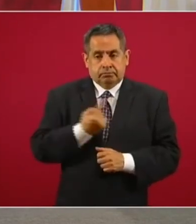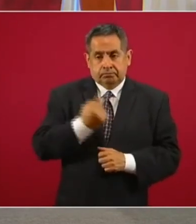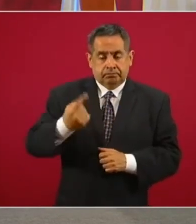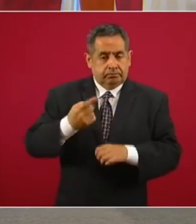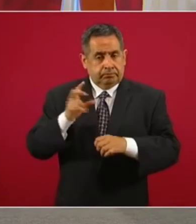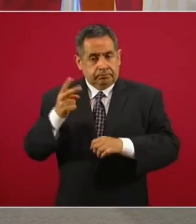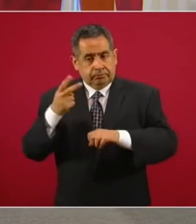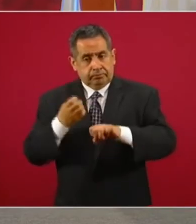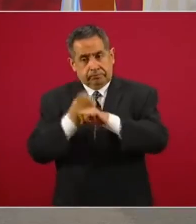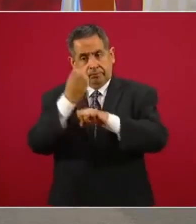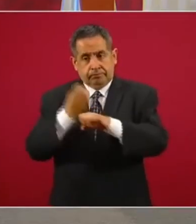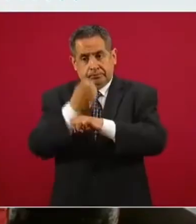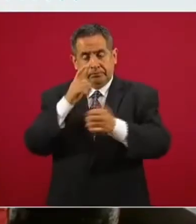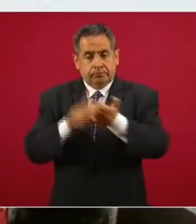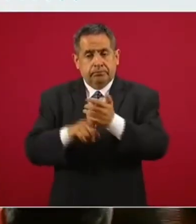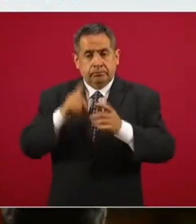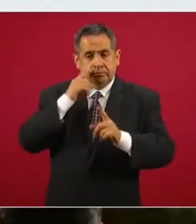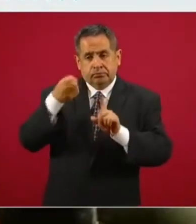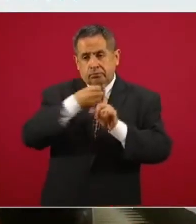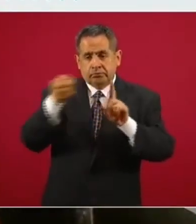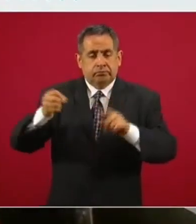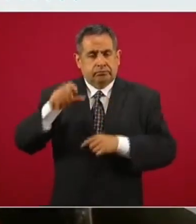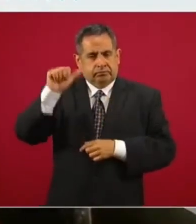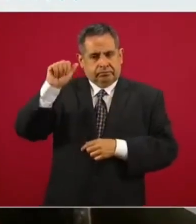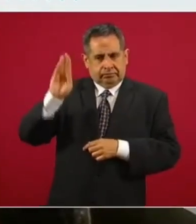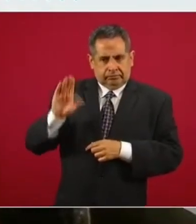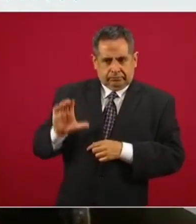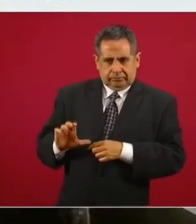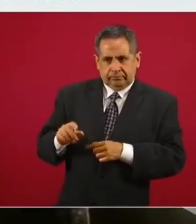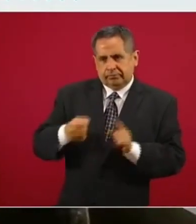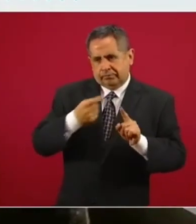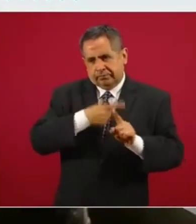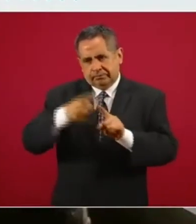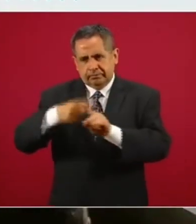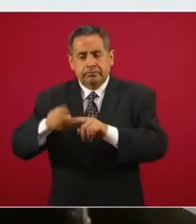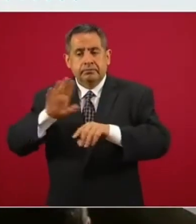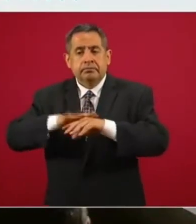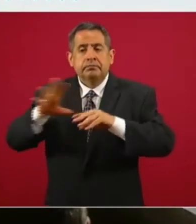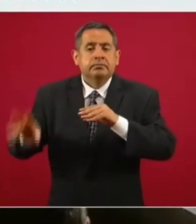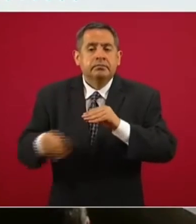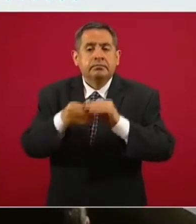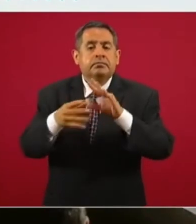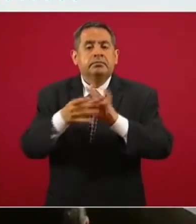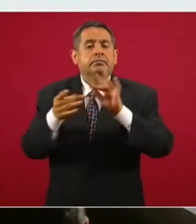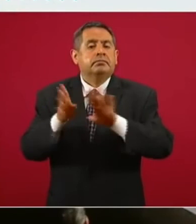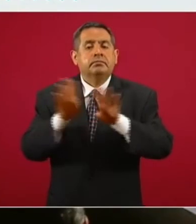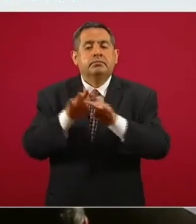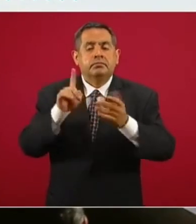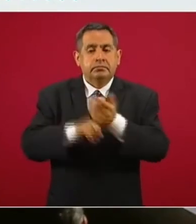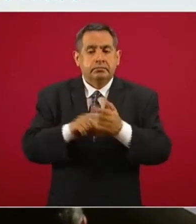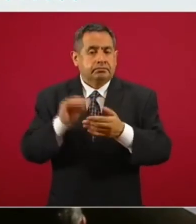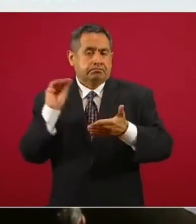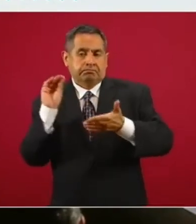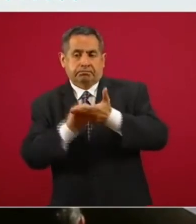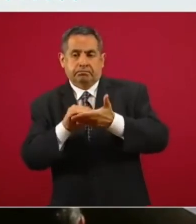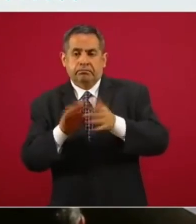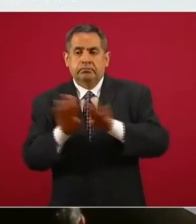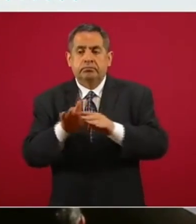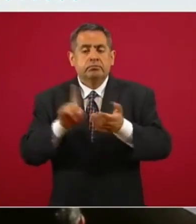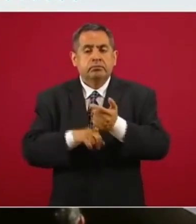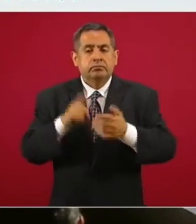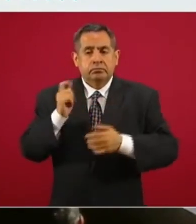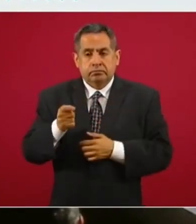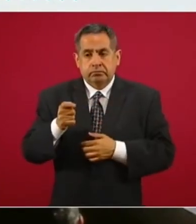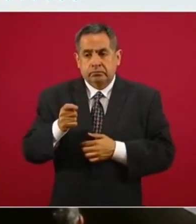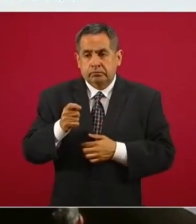entidades federativas en orden alfabético. Aquí agregamos un elemento adicional que es una etiqueta sobre el color